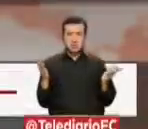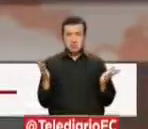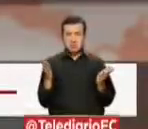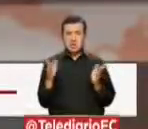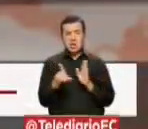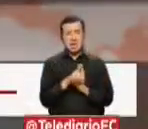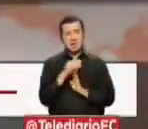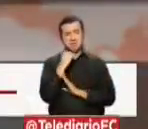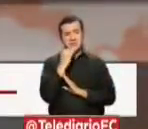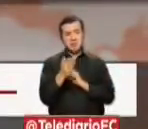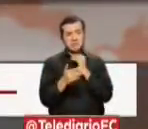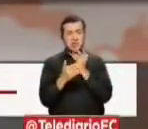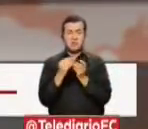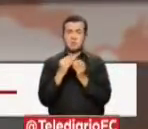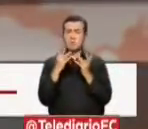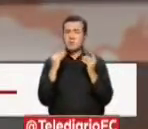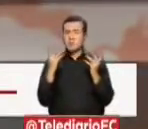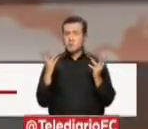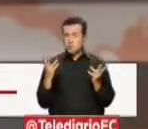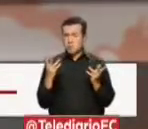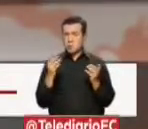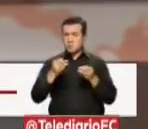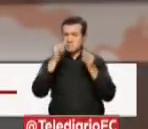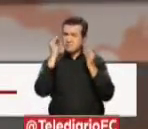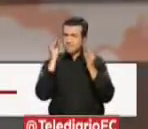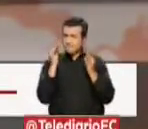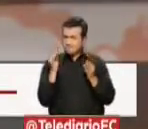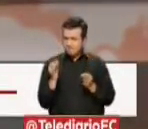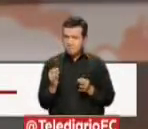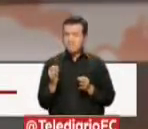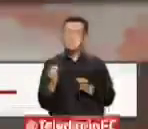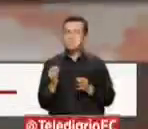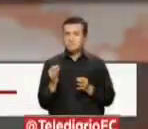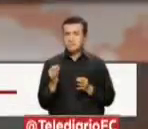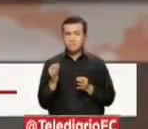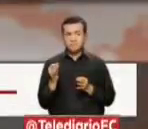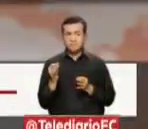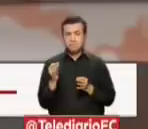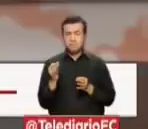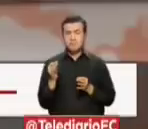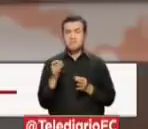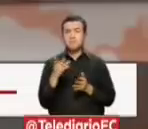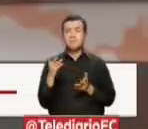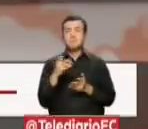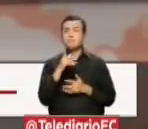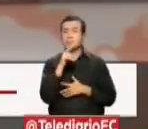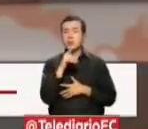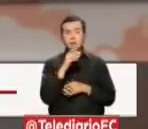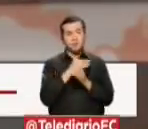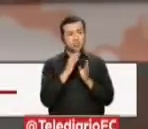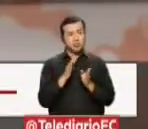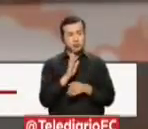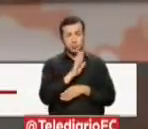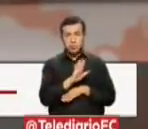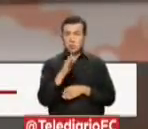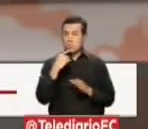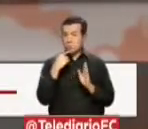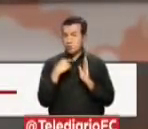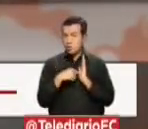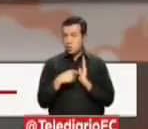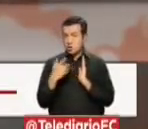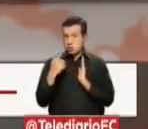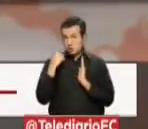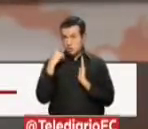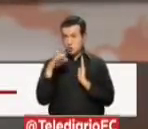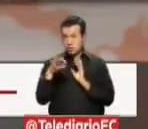instrumento jurídico que preveía un comportamiento adecuado de parte de los funcionarios, en este caso de